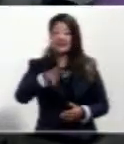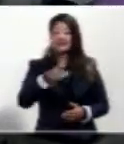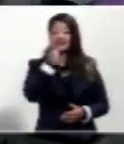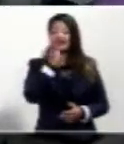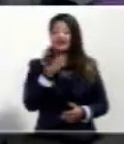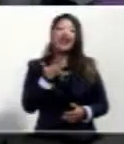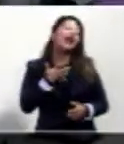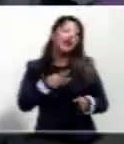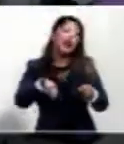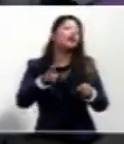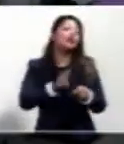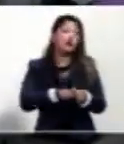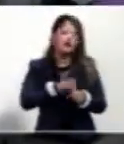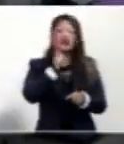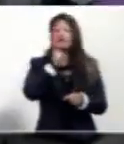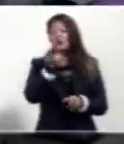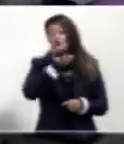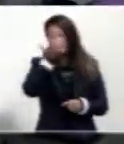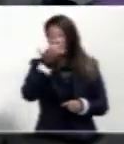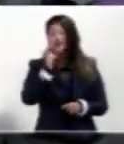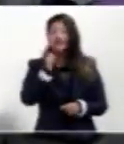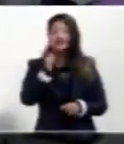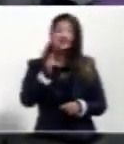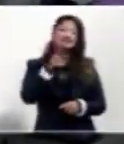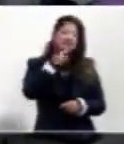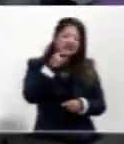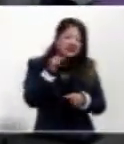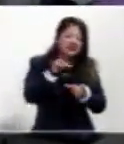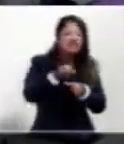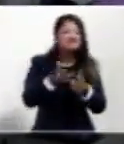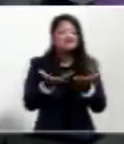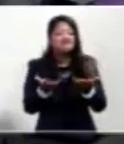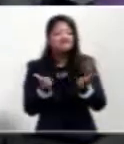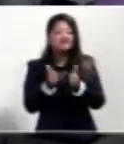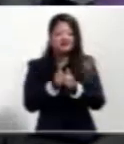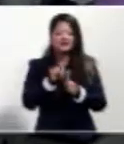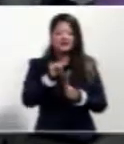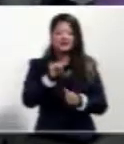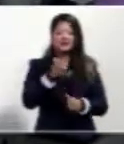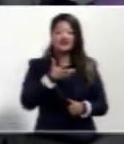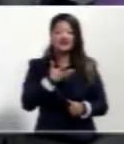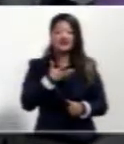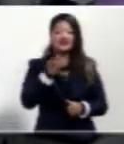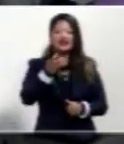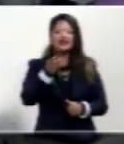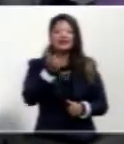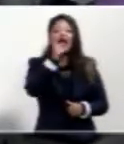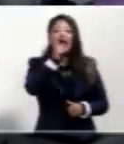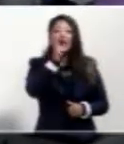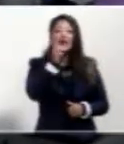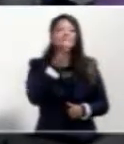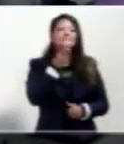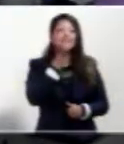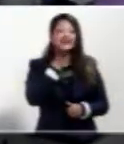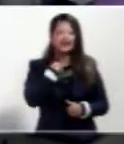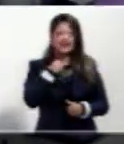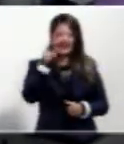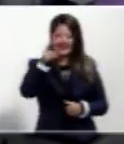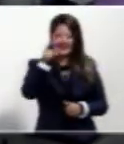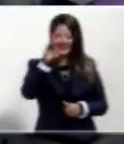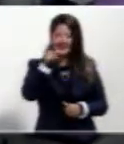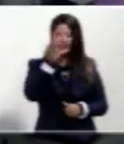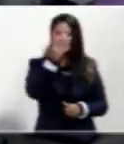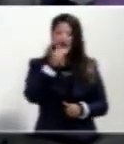el natural, tradicional, sí, con salsita y las combinaciones. Que lo que es el aguamiel, que es el primer